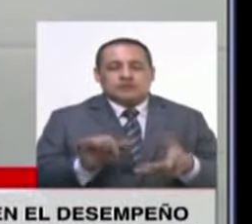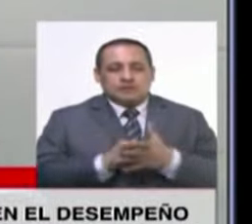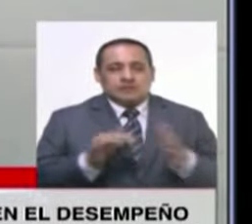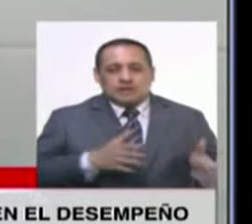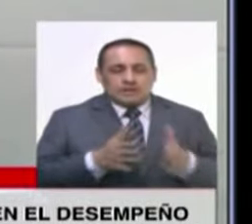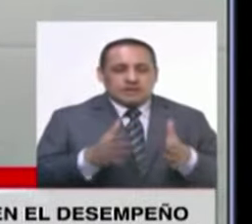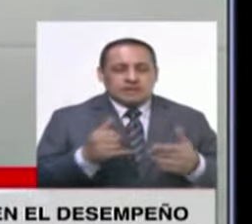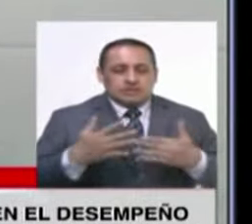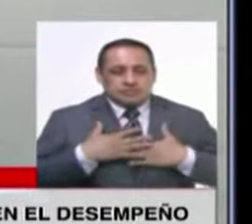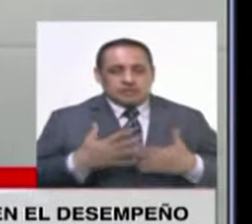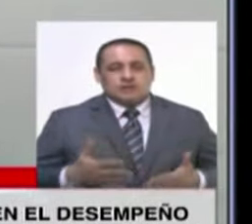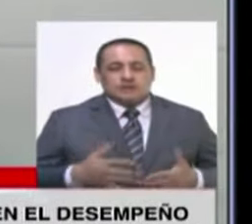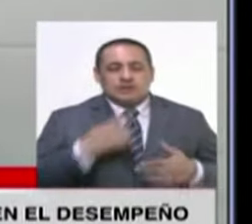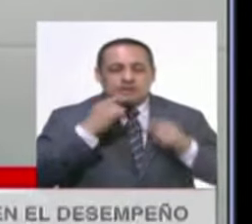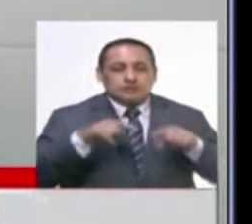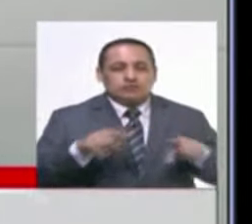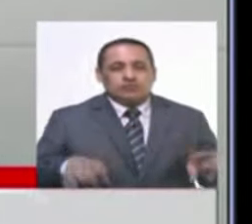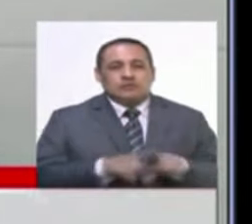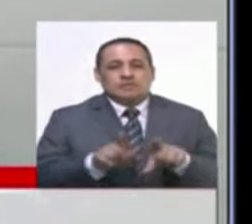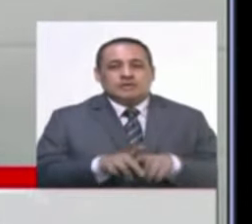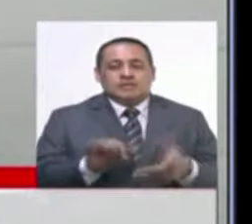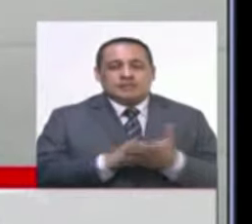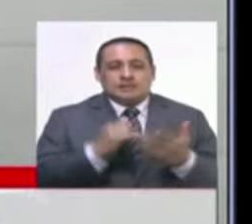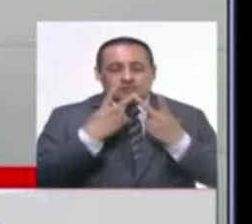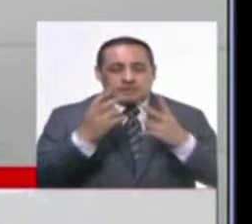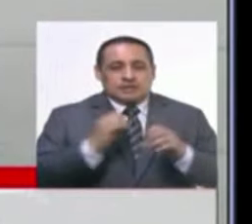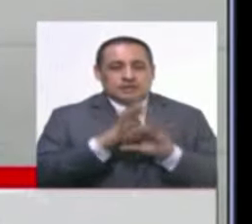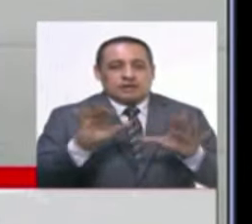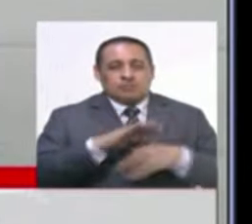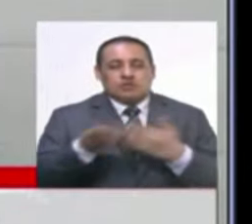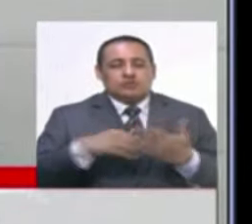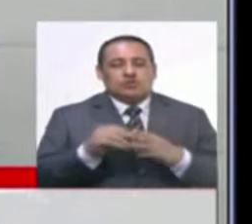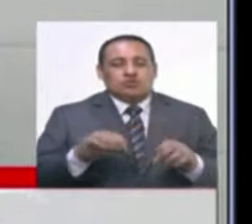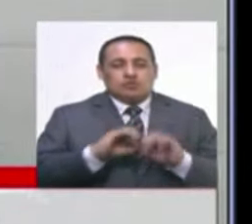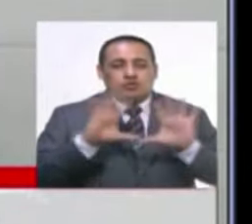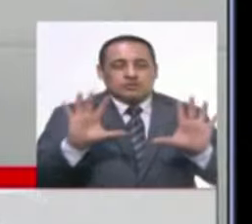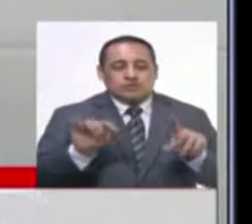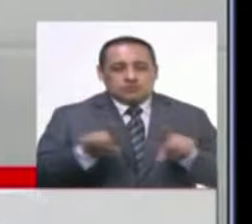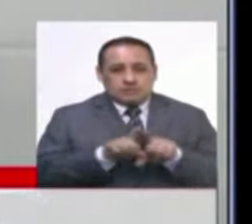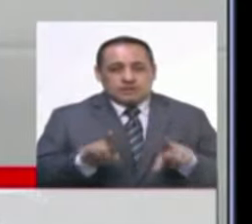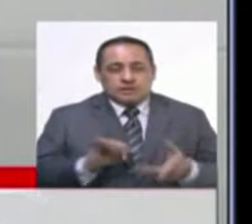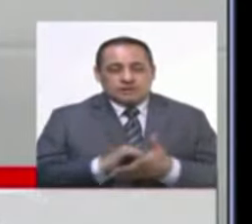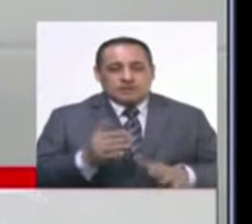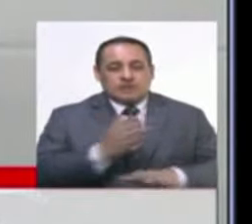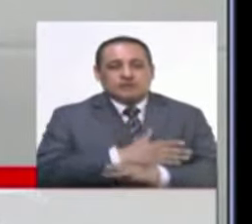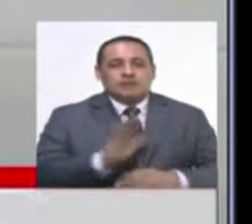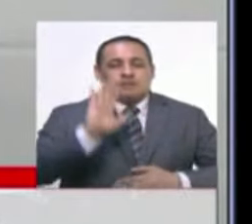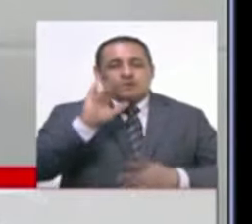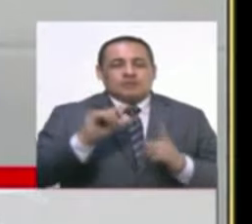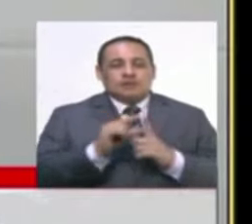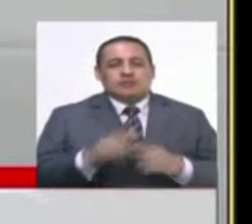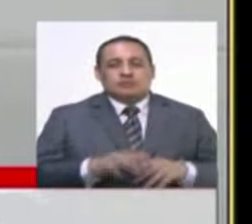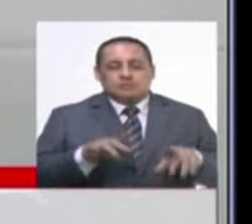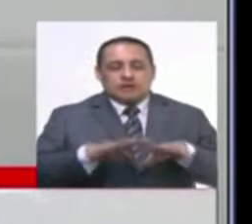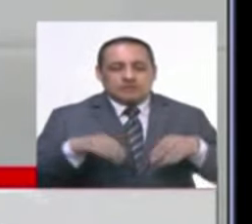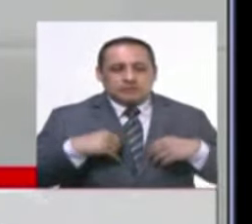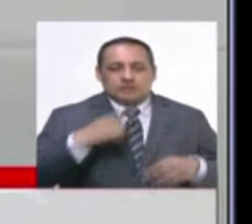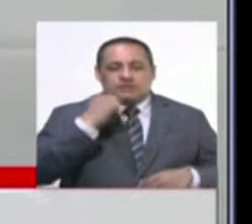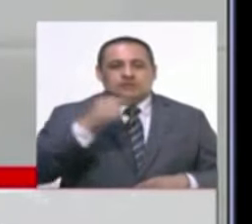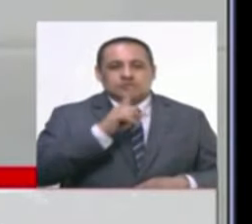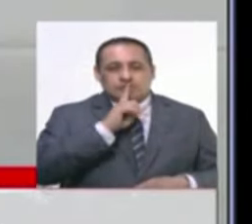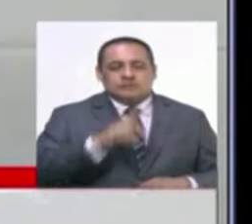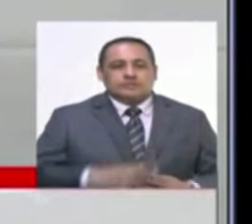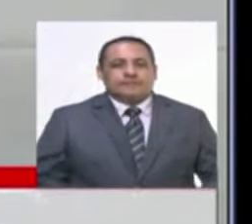aras de que esto sea transparente para los demás congresistas o los que le han antecedido la palabra, me acojo al derecho de